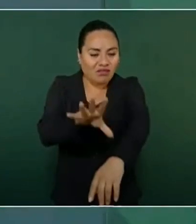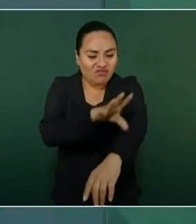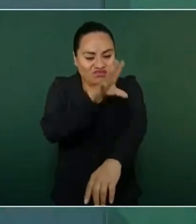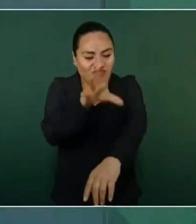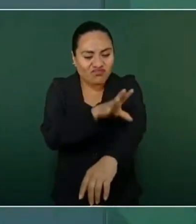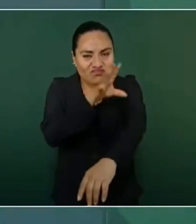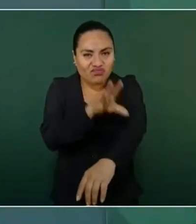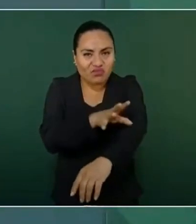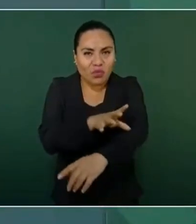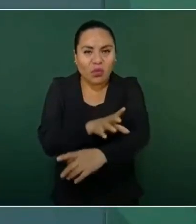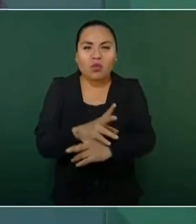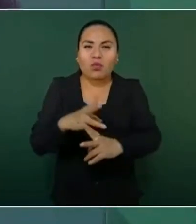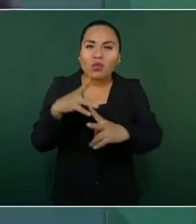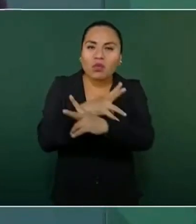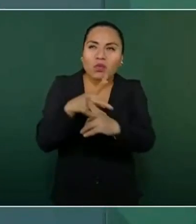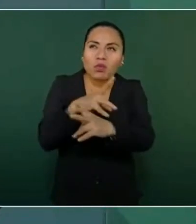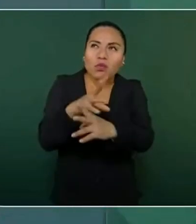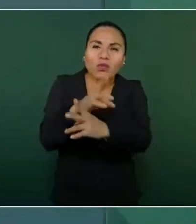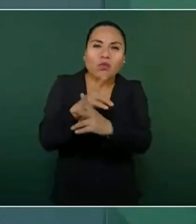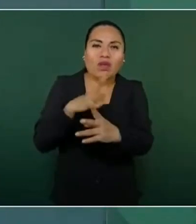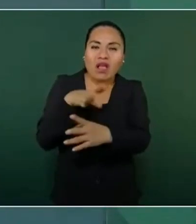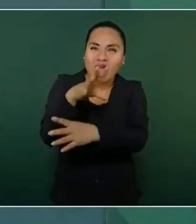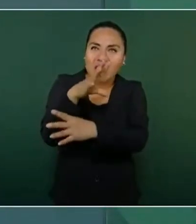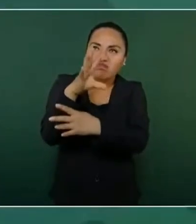trabajo. Esto es el futuro